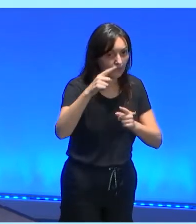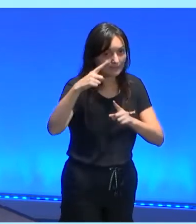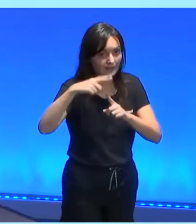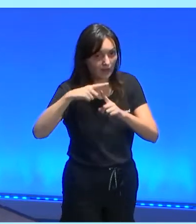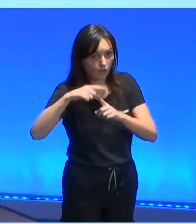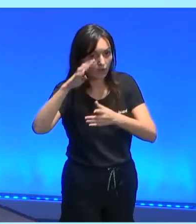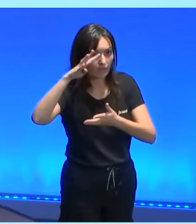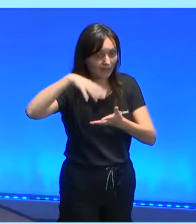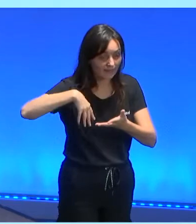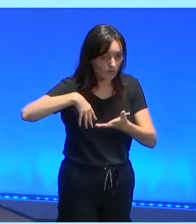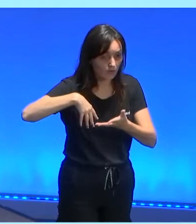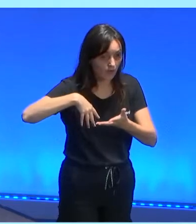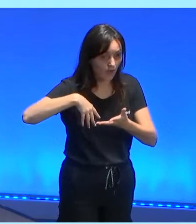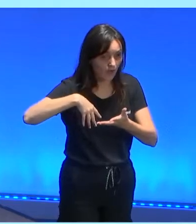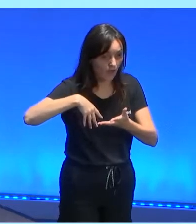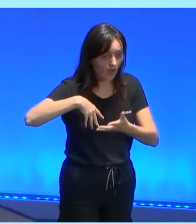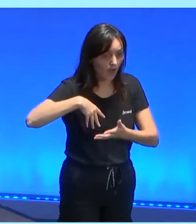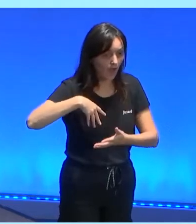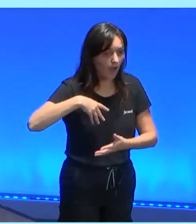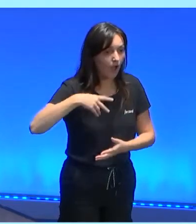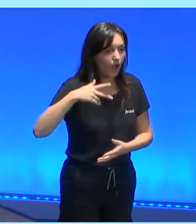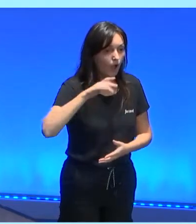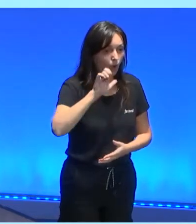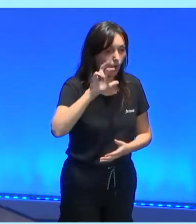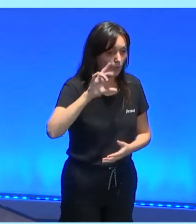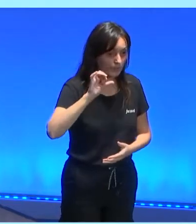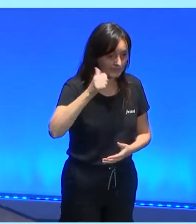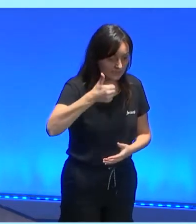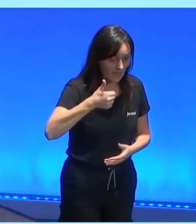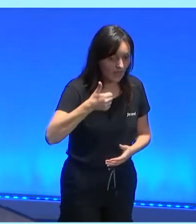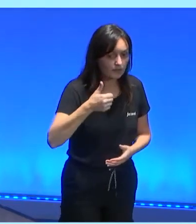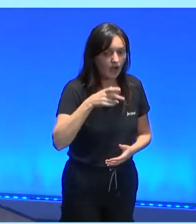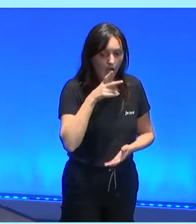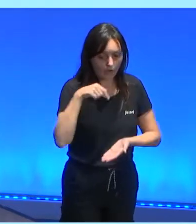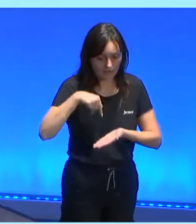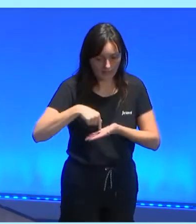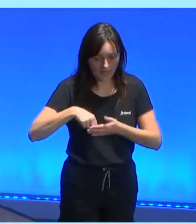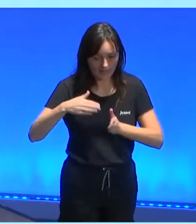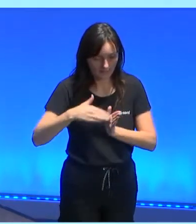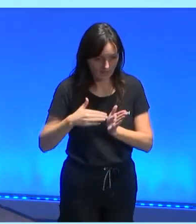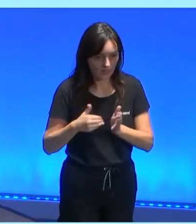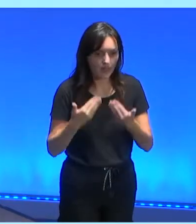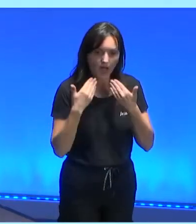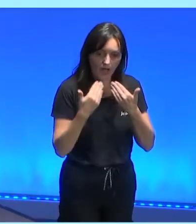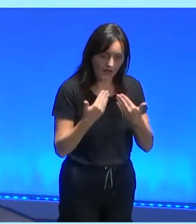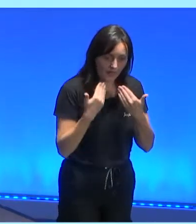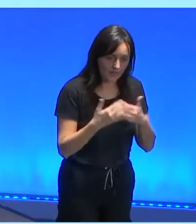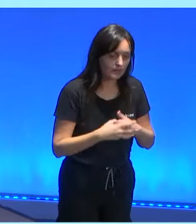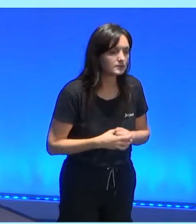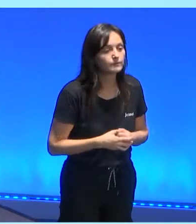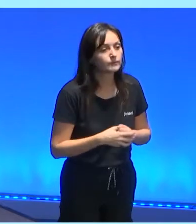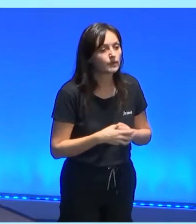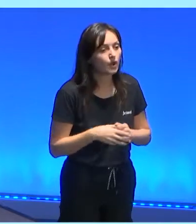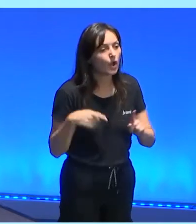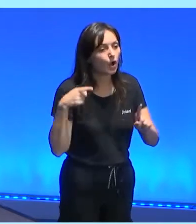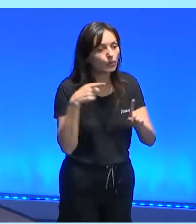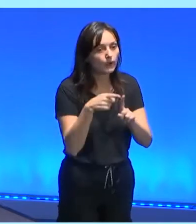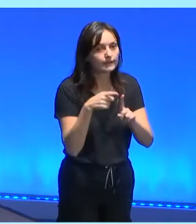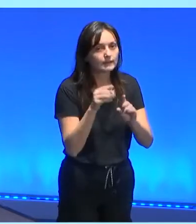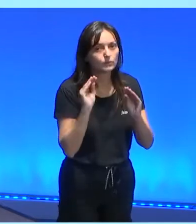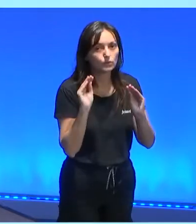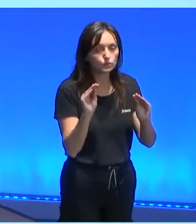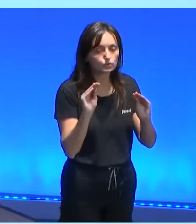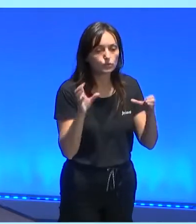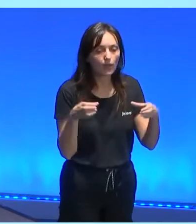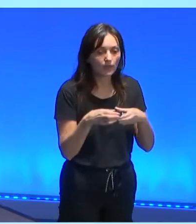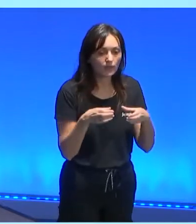Barcelona, Huesca, ahora está aquí con nosotros, lo agradecemos muchísimo. El objetivo suyo y de su equipo